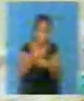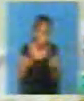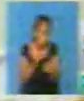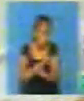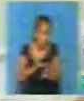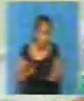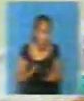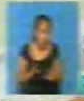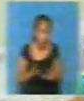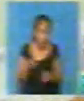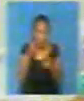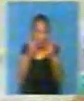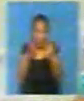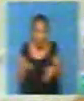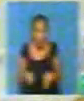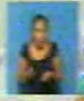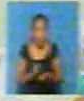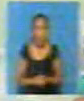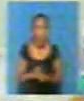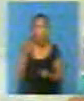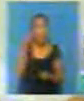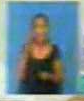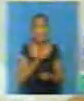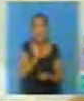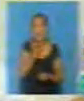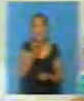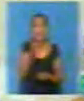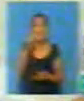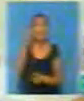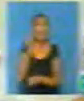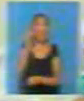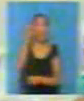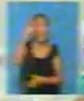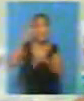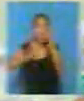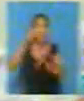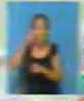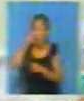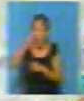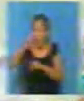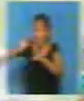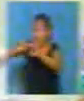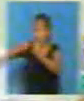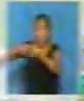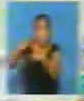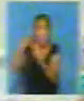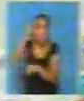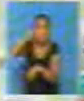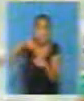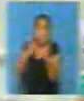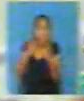bastante llamativa porque se dirigieran por juicio a dañar sin motivo alguno las